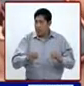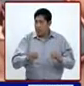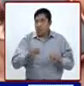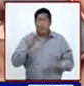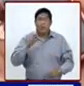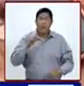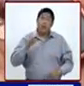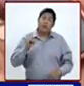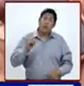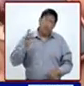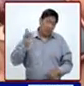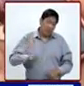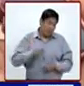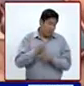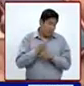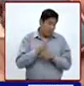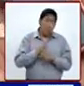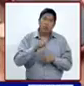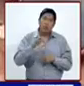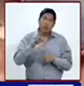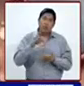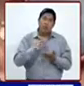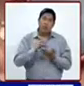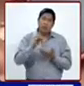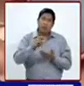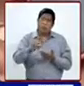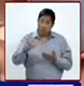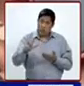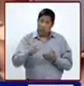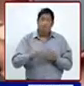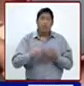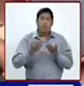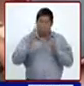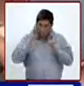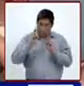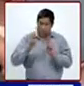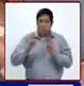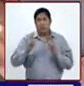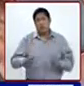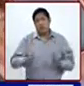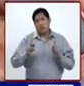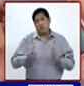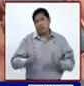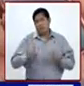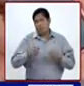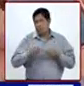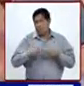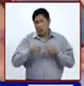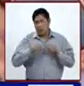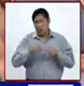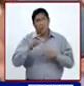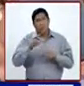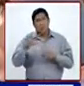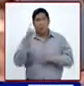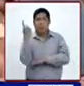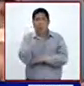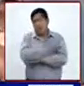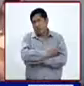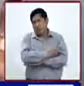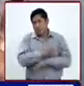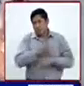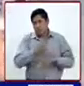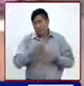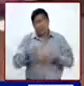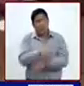que el censo debería realizarse el 2023 de acuerdo al respeto a esos ciudadanos que permanecen 25 días todavía